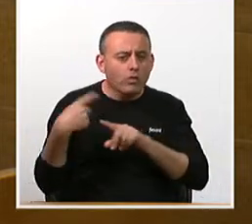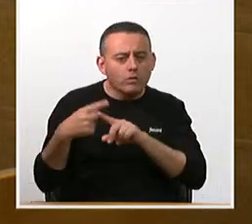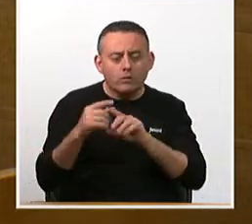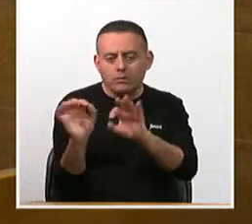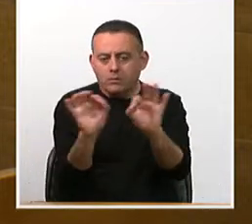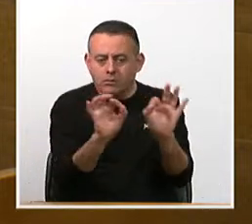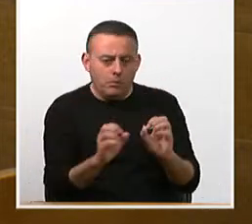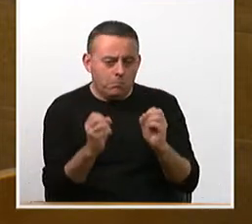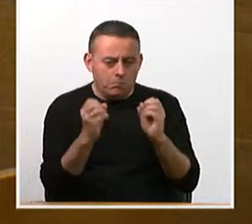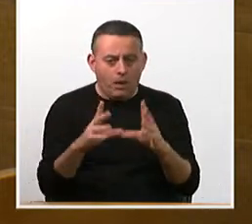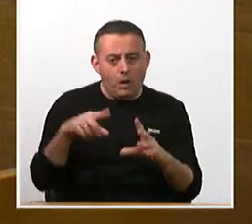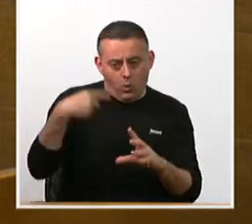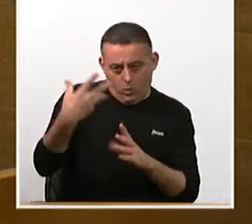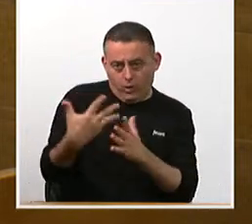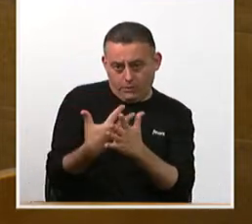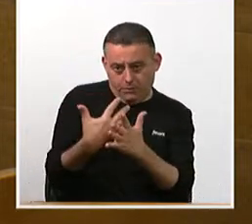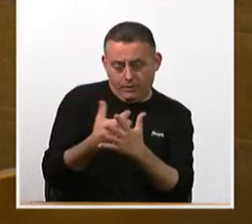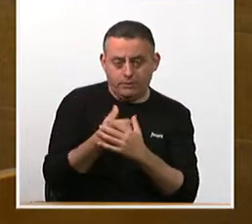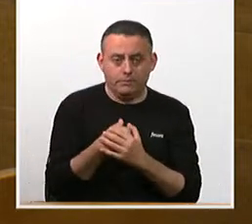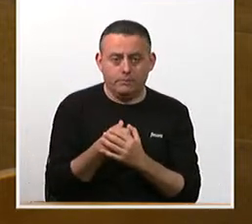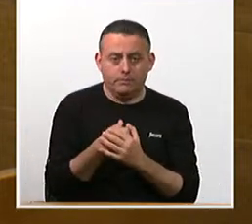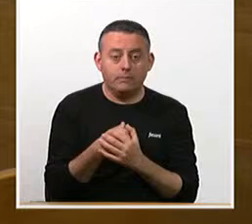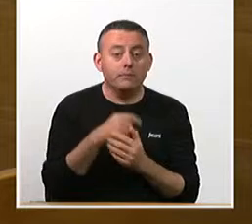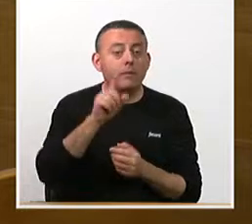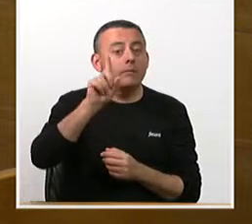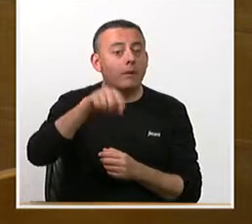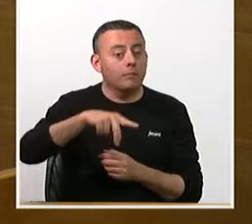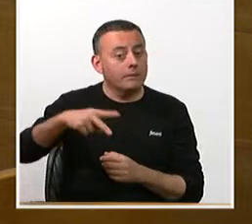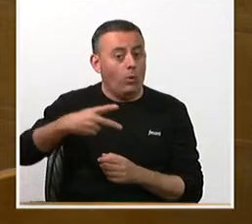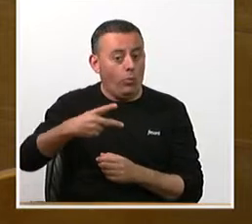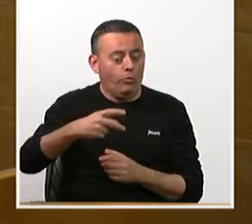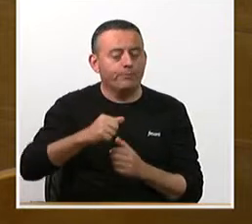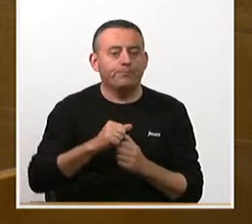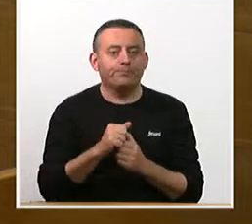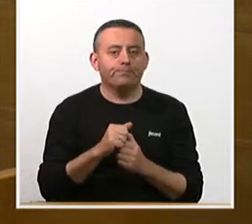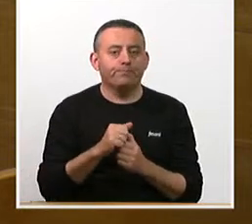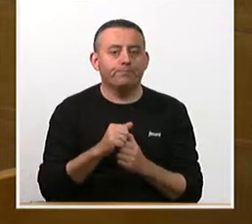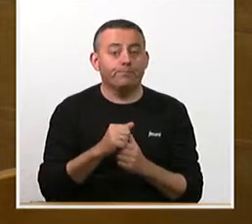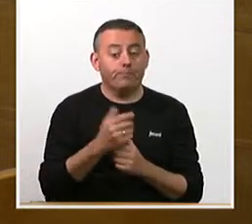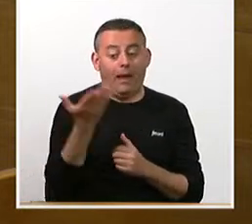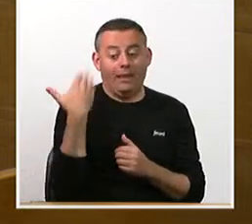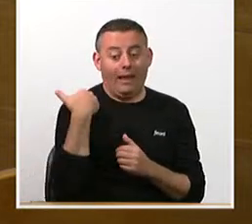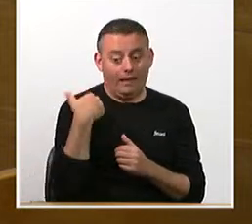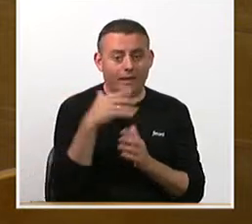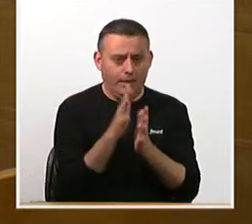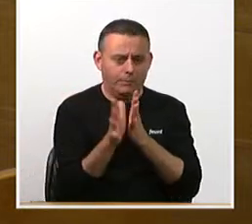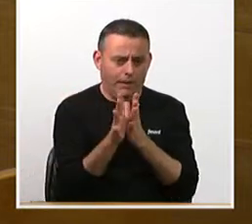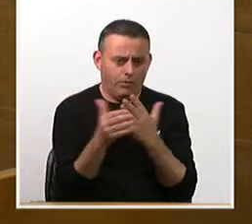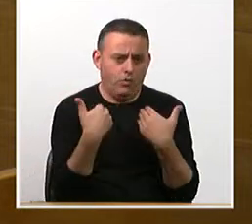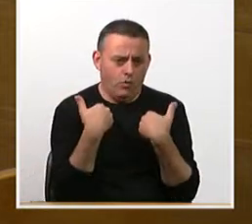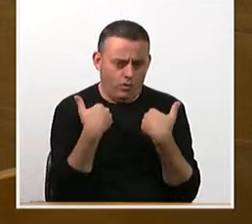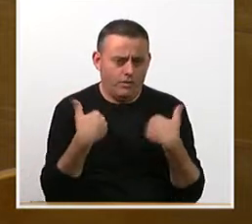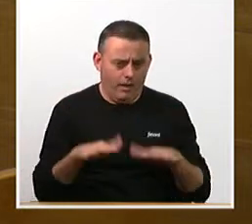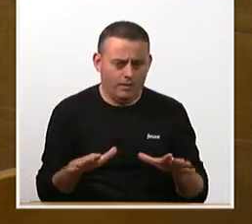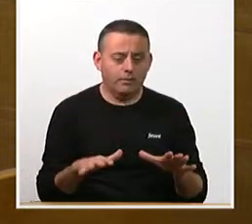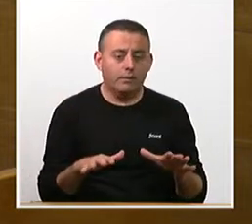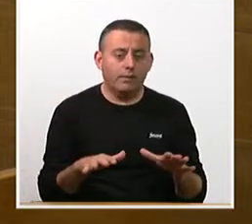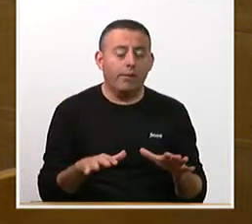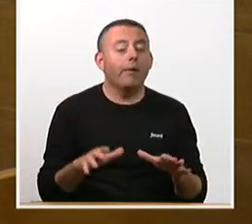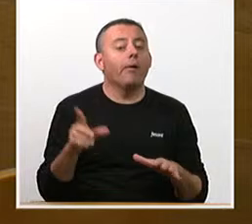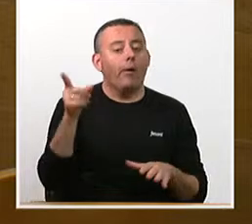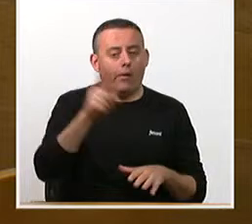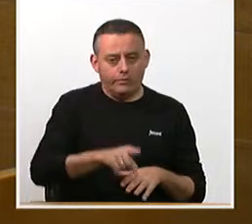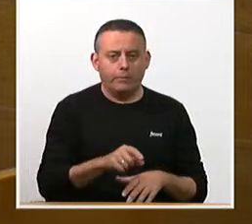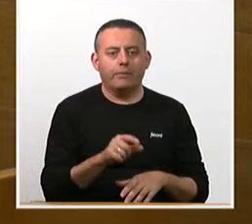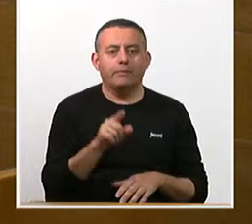explicar Y en segundo lugar tal y como dije allí ayer aquí en este hemiciclo pedir y